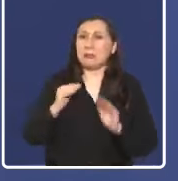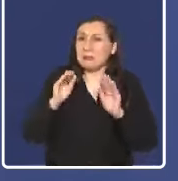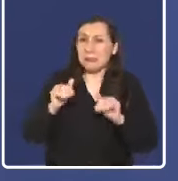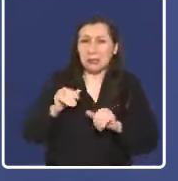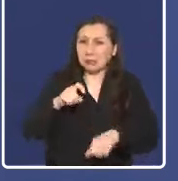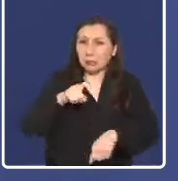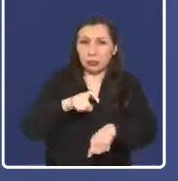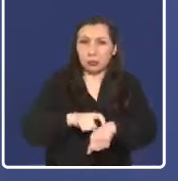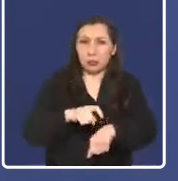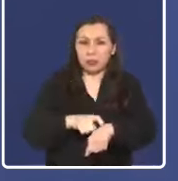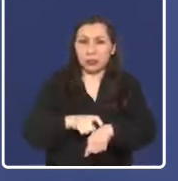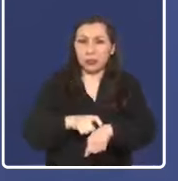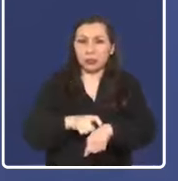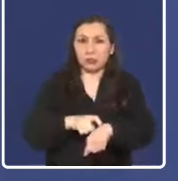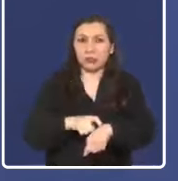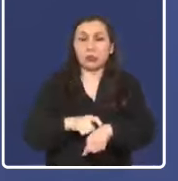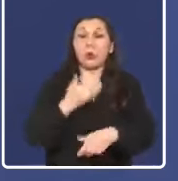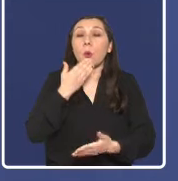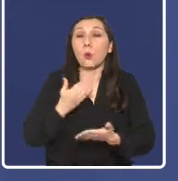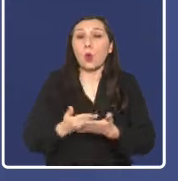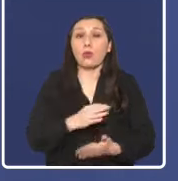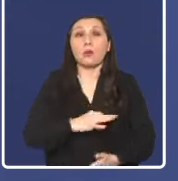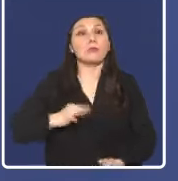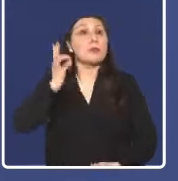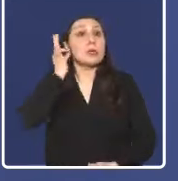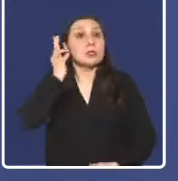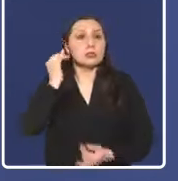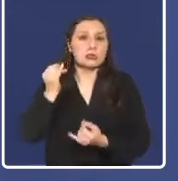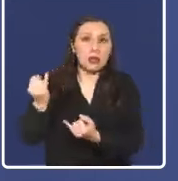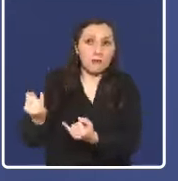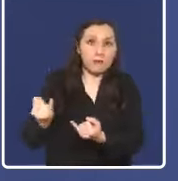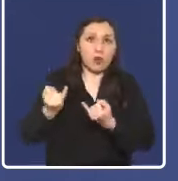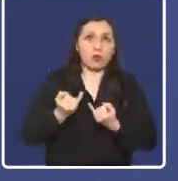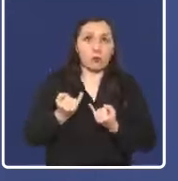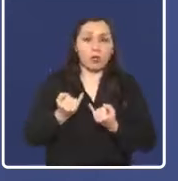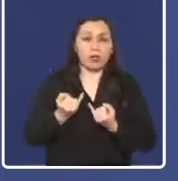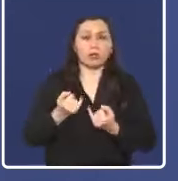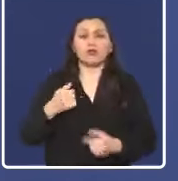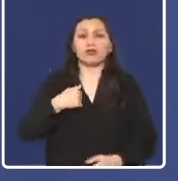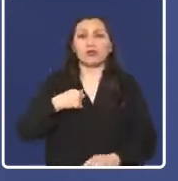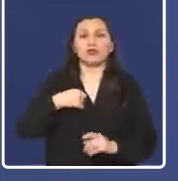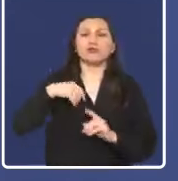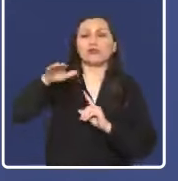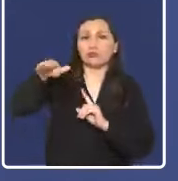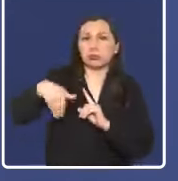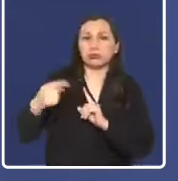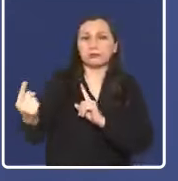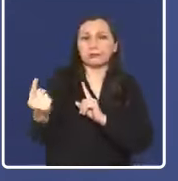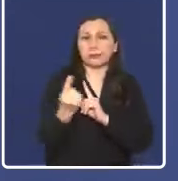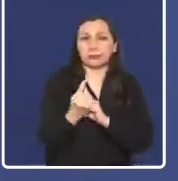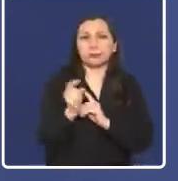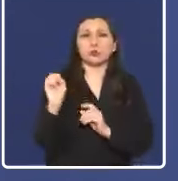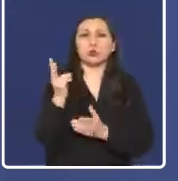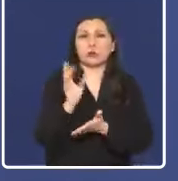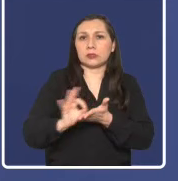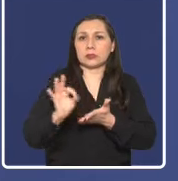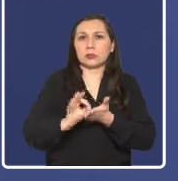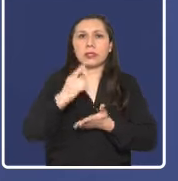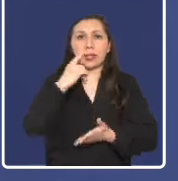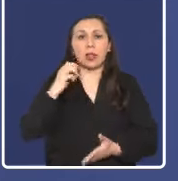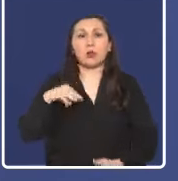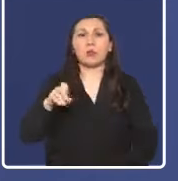mismo momento, cuando la ministra me la comunica, yo cito al subsecretario Monsalve a mi